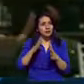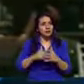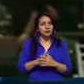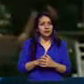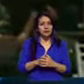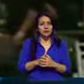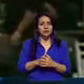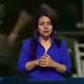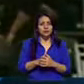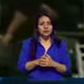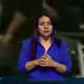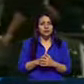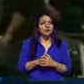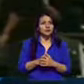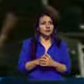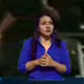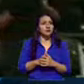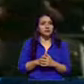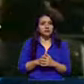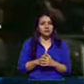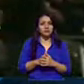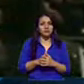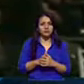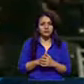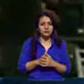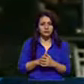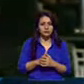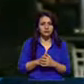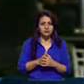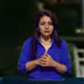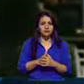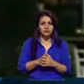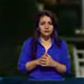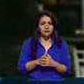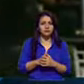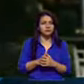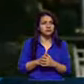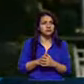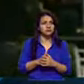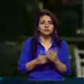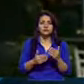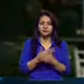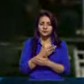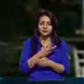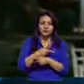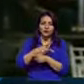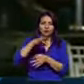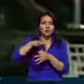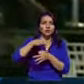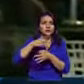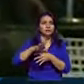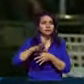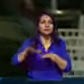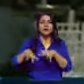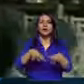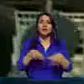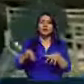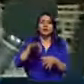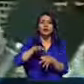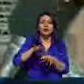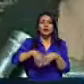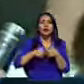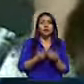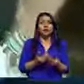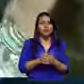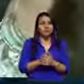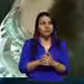datos oficiales, y en ese yo creo que hay que reconocer justamente este camino de un nuevo comienzo que da el Consejo Electoral con respecto a estas prácticas electorales. Si bien